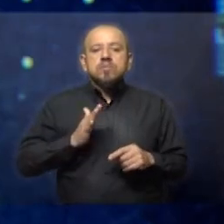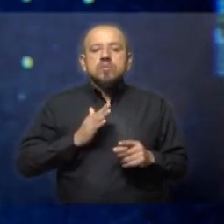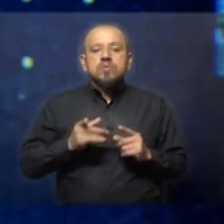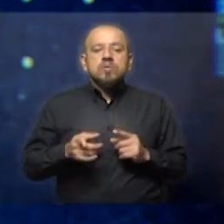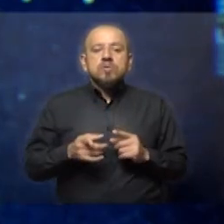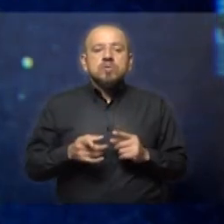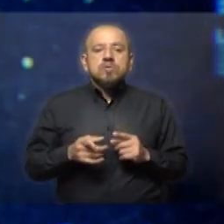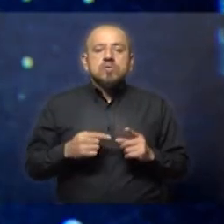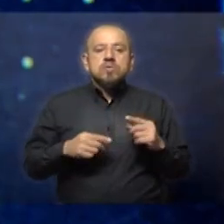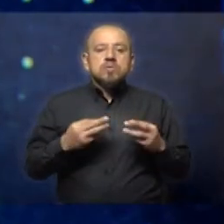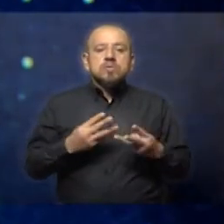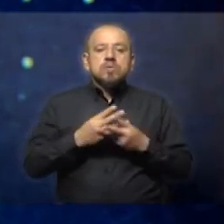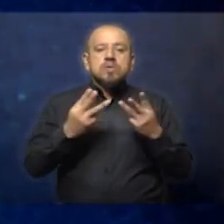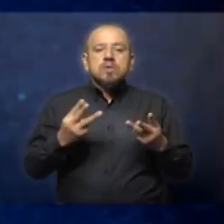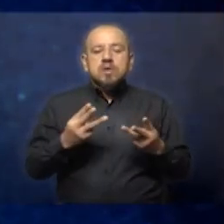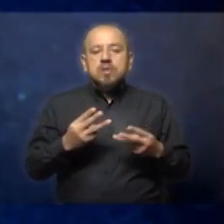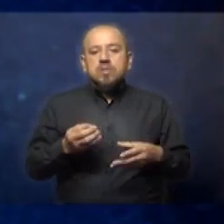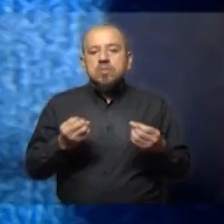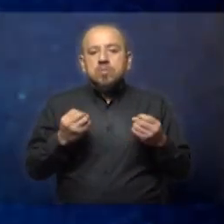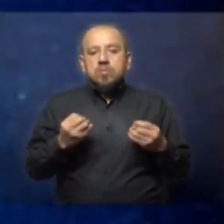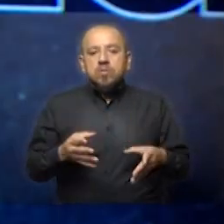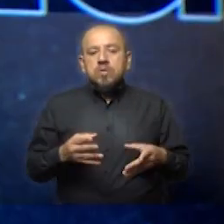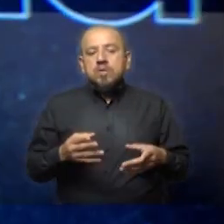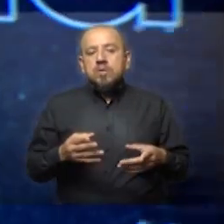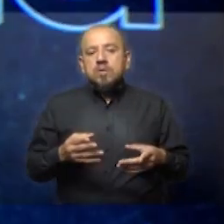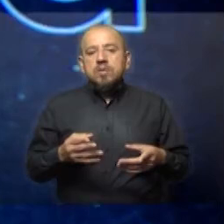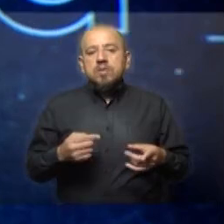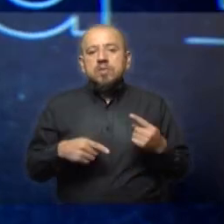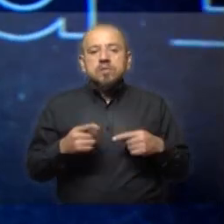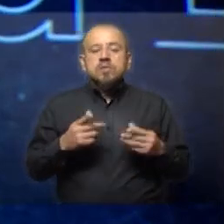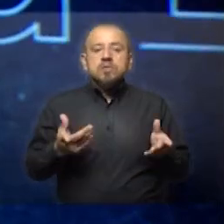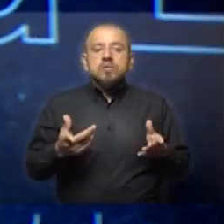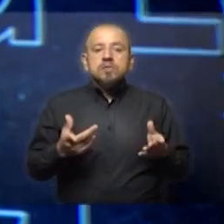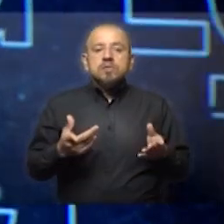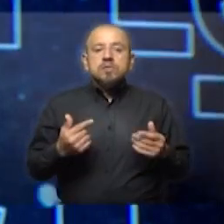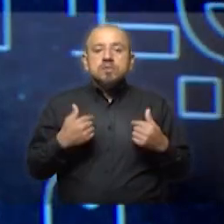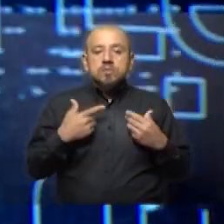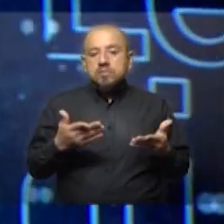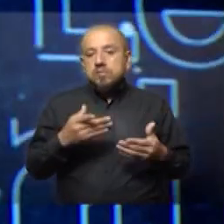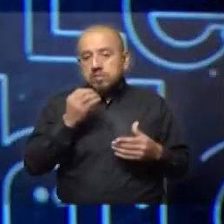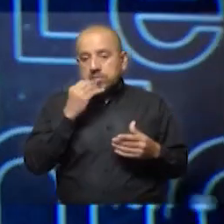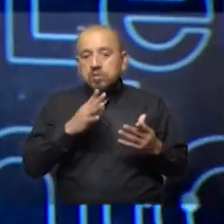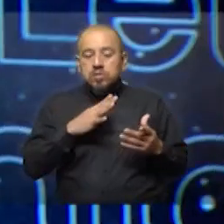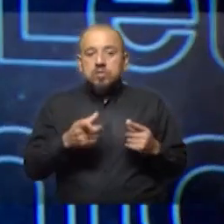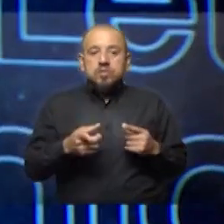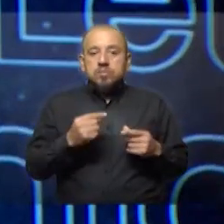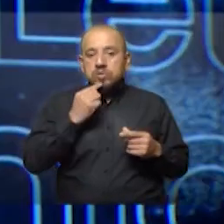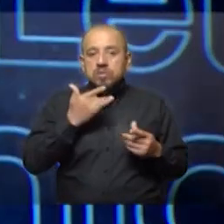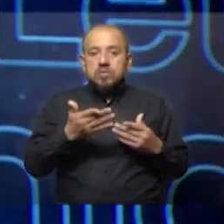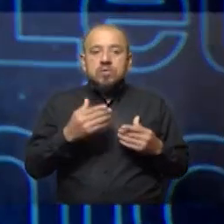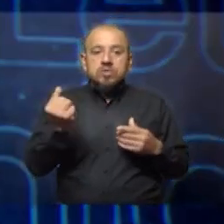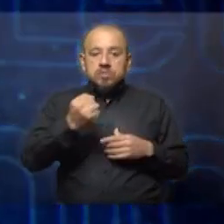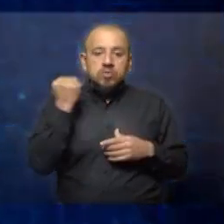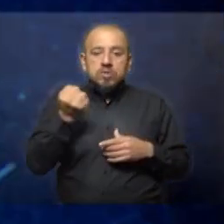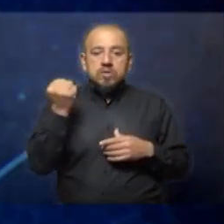una formación general porque eso la convierte en mejor compañera de su marido por ejemplo dice Bueno es importante